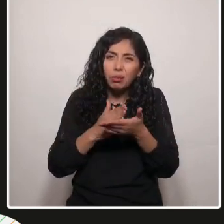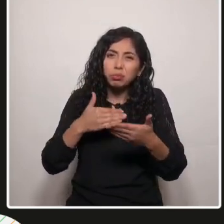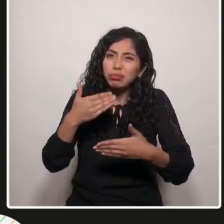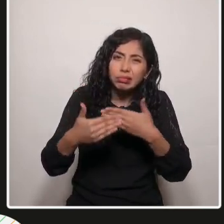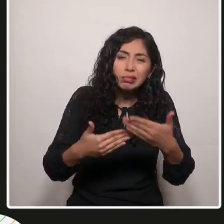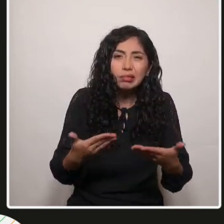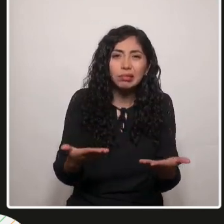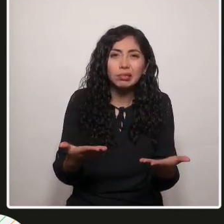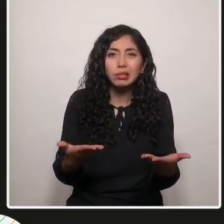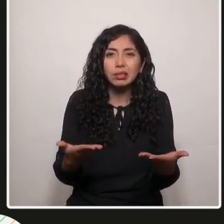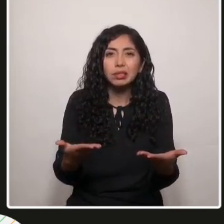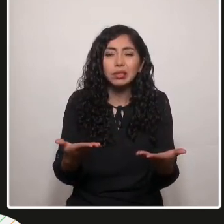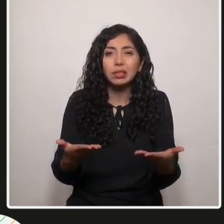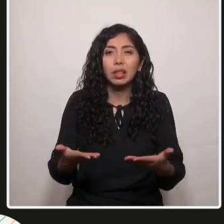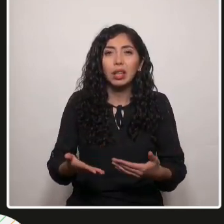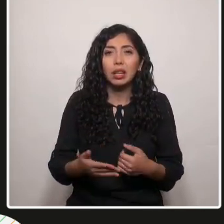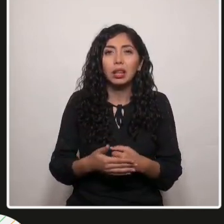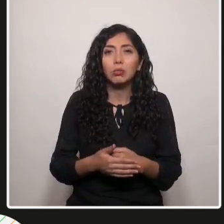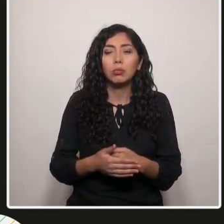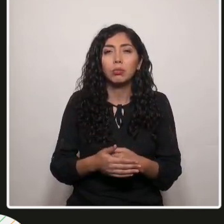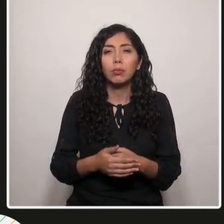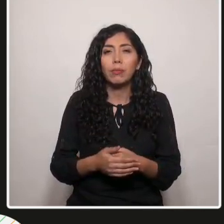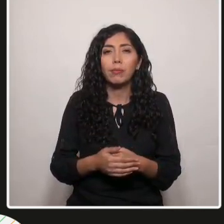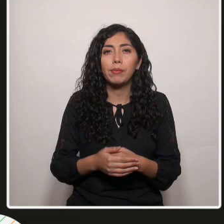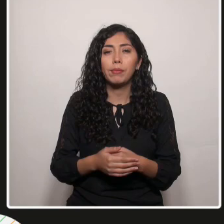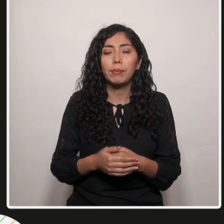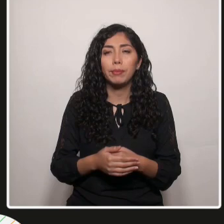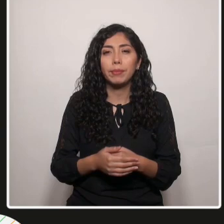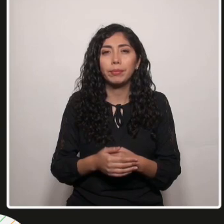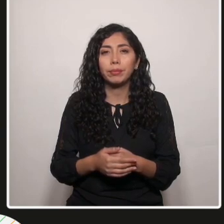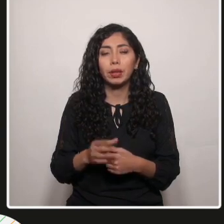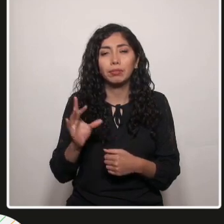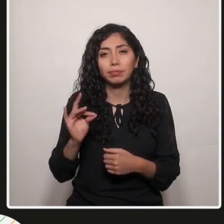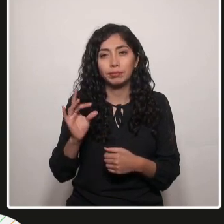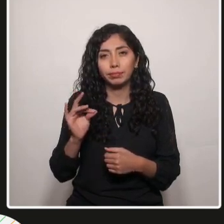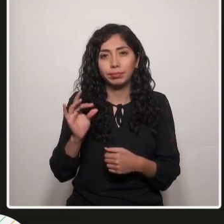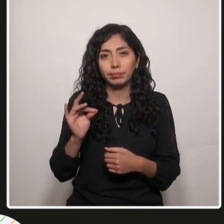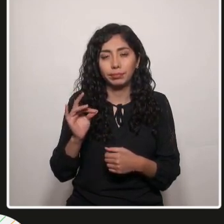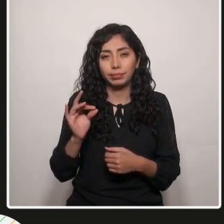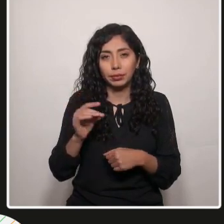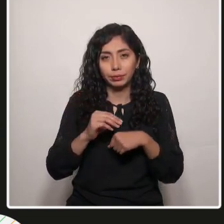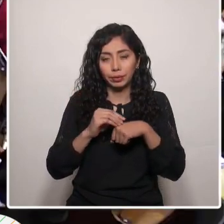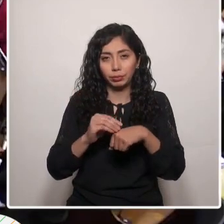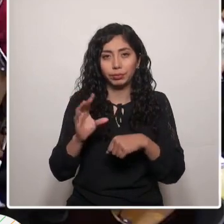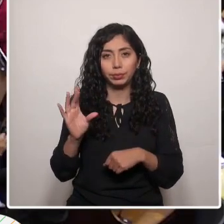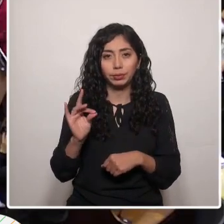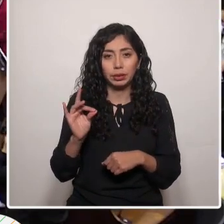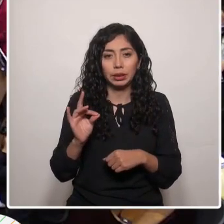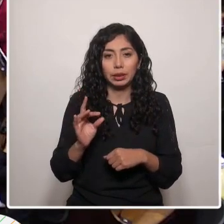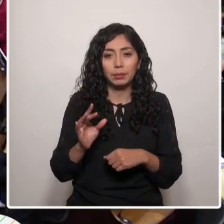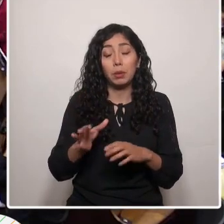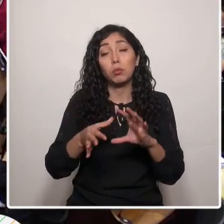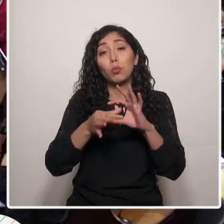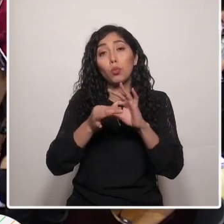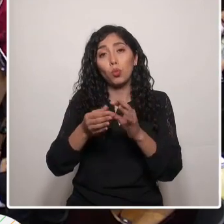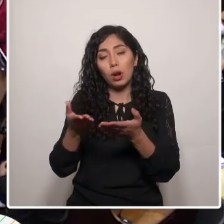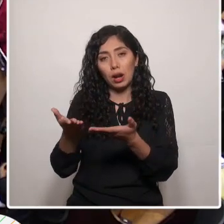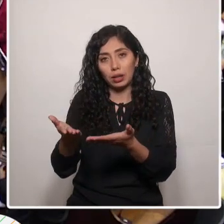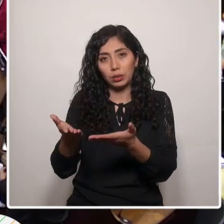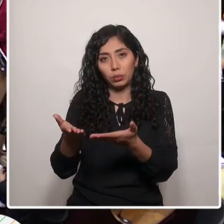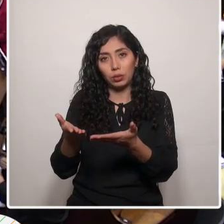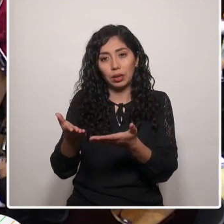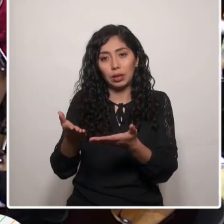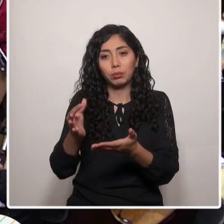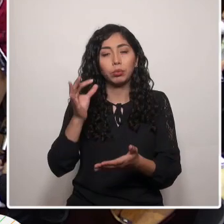todos antes de empezar a trabajar en la redacción de la nueva Constitución. Gracias. Muchas gracias a usted. Tiene la palabra la convencional